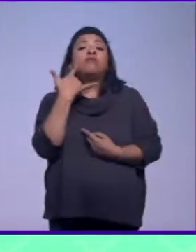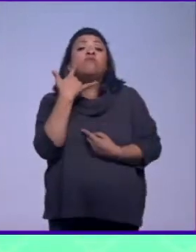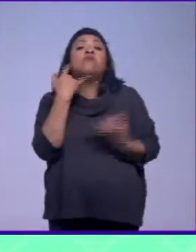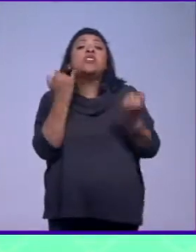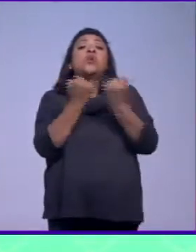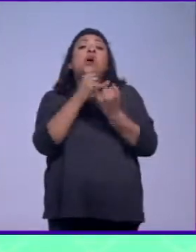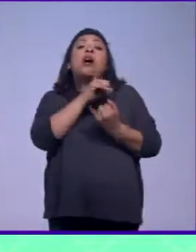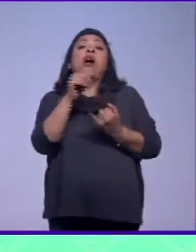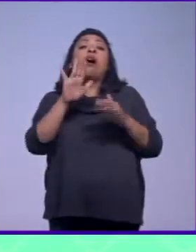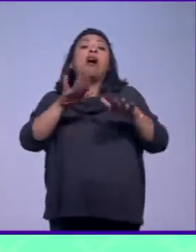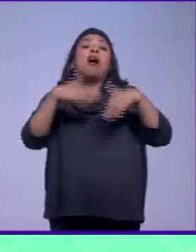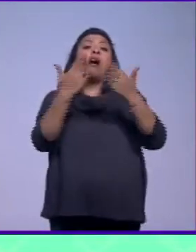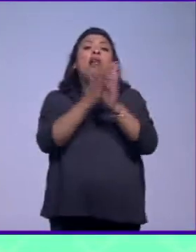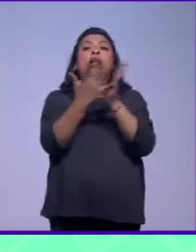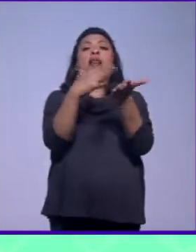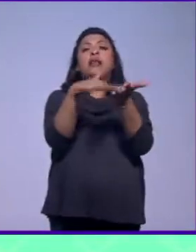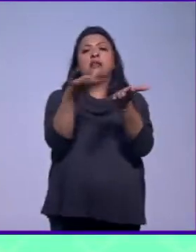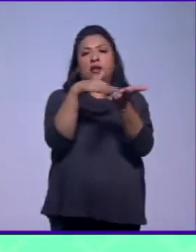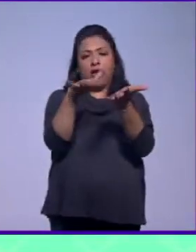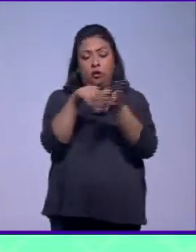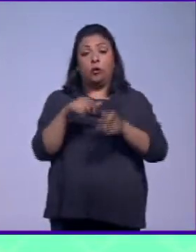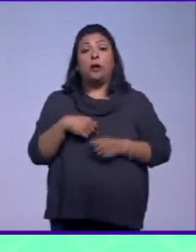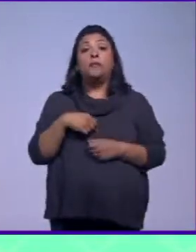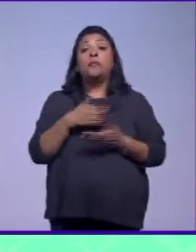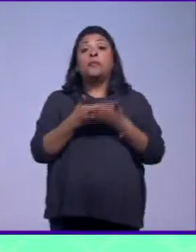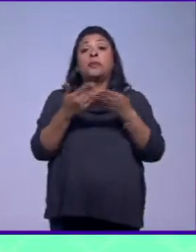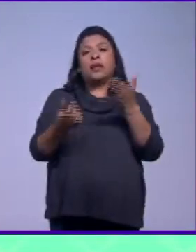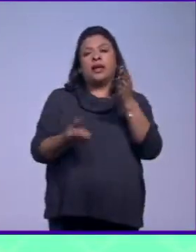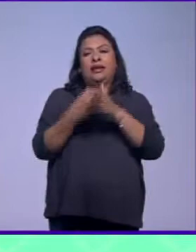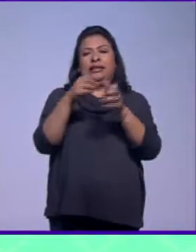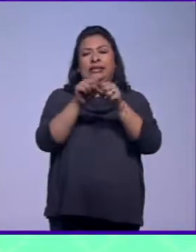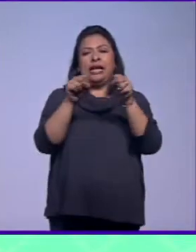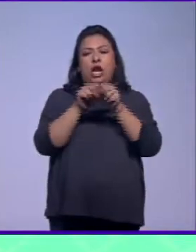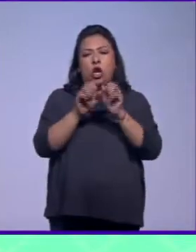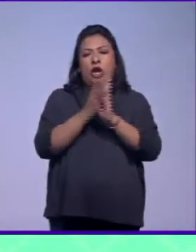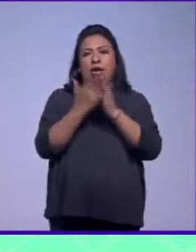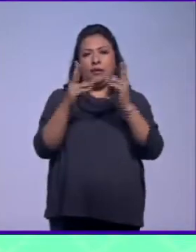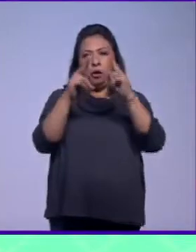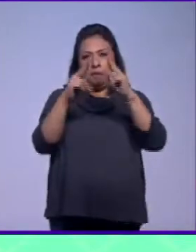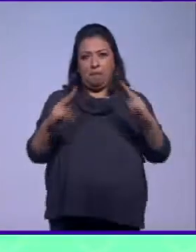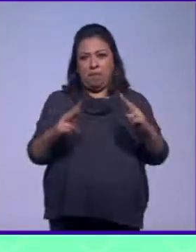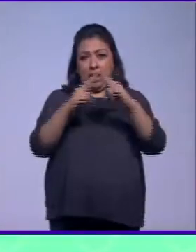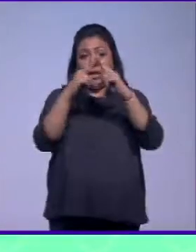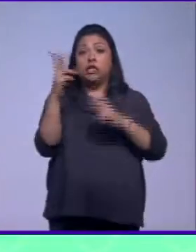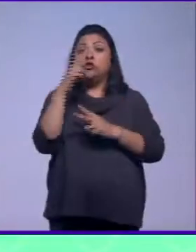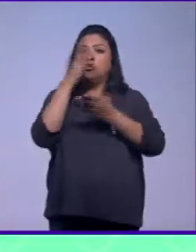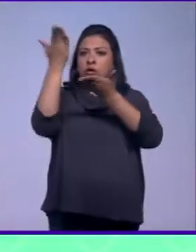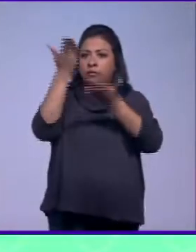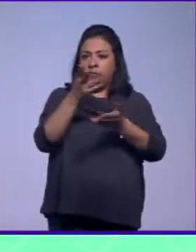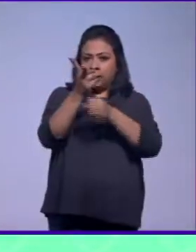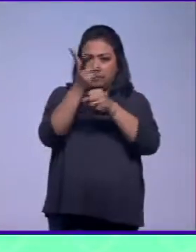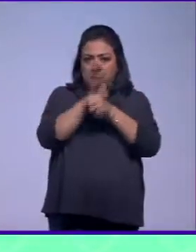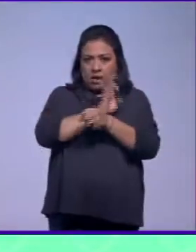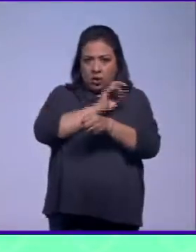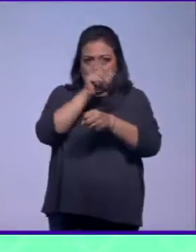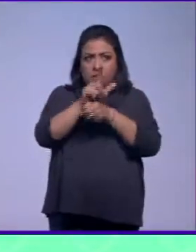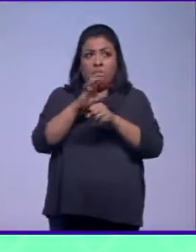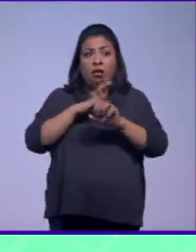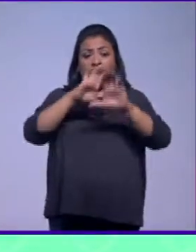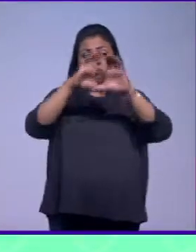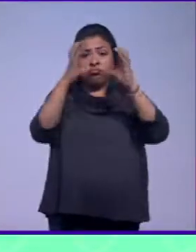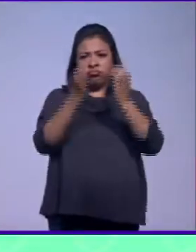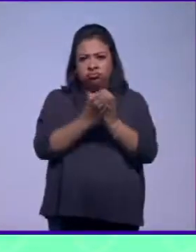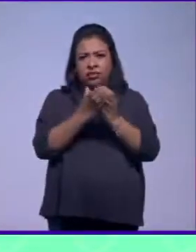también a la cancha de la literatura en el reciente salón del libro de parís donde rusia fue invitado de honor tuvieron el balón de su lado